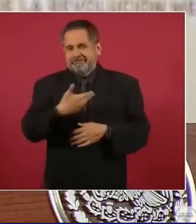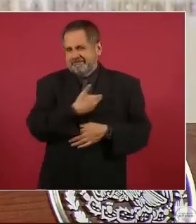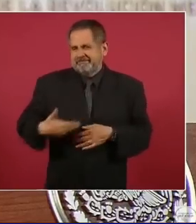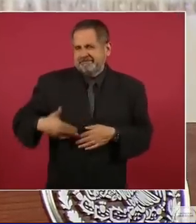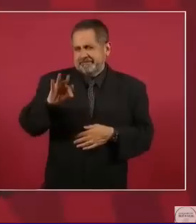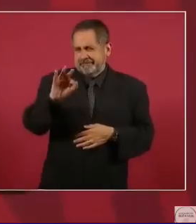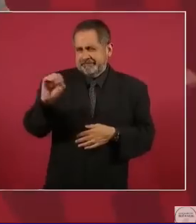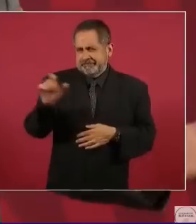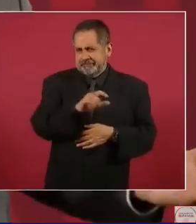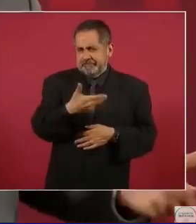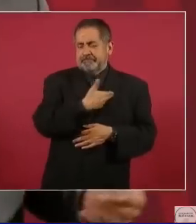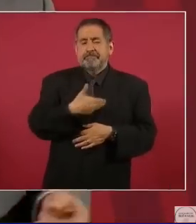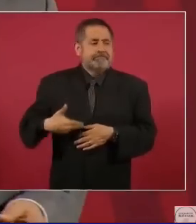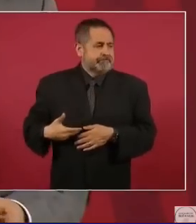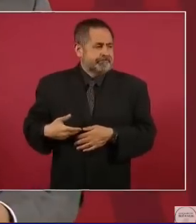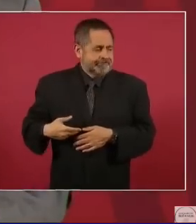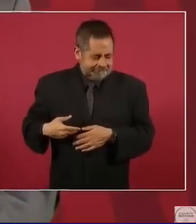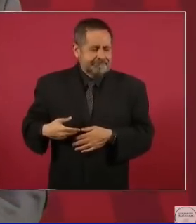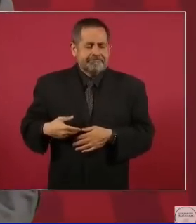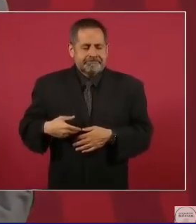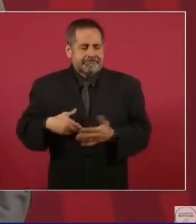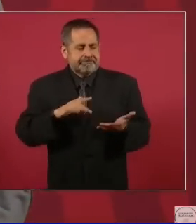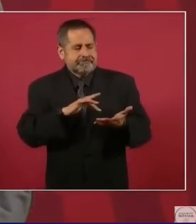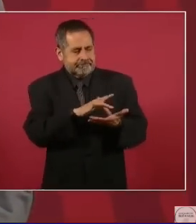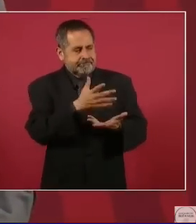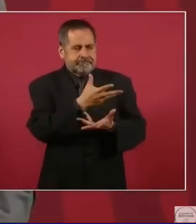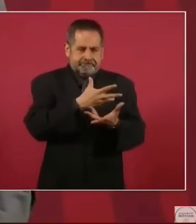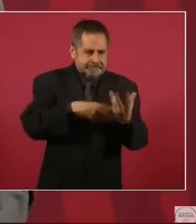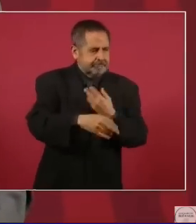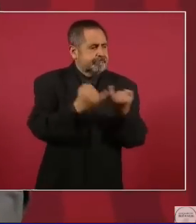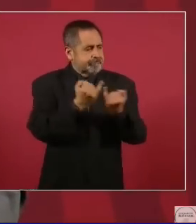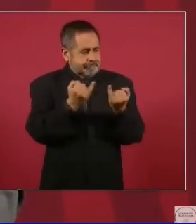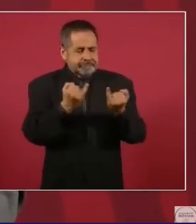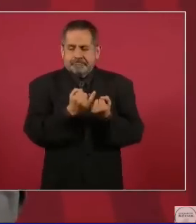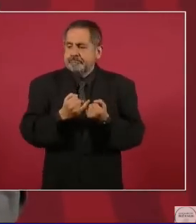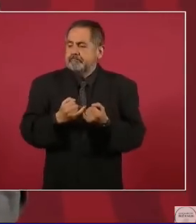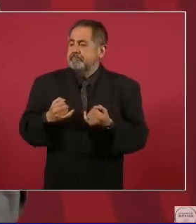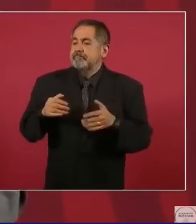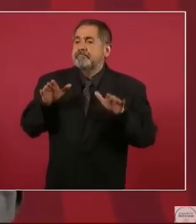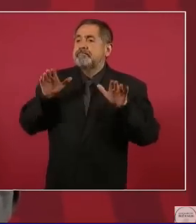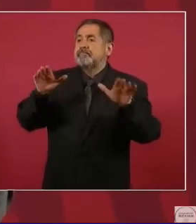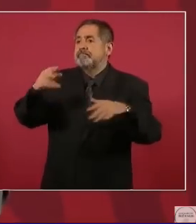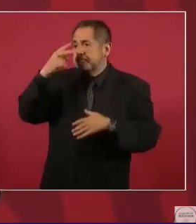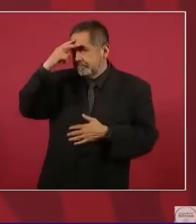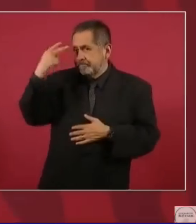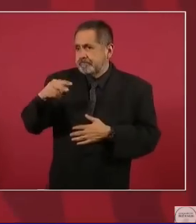y se privatiza Mexicana, una empresa